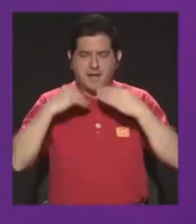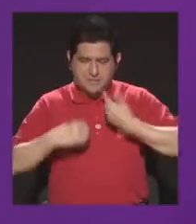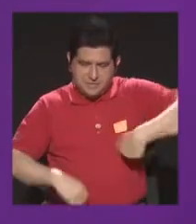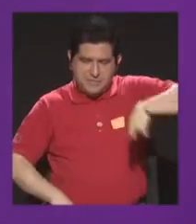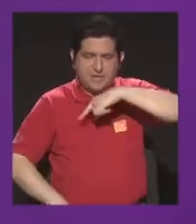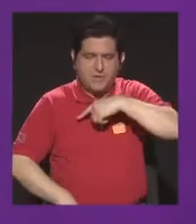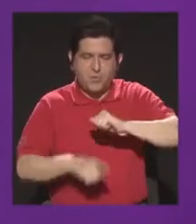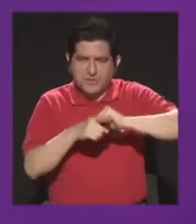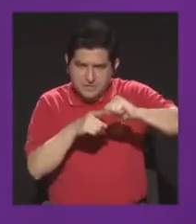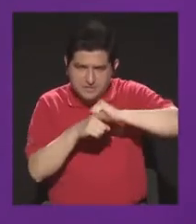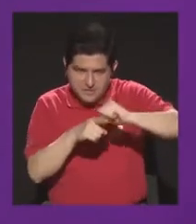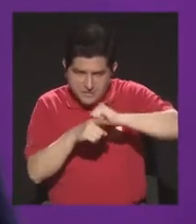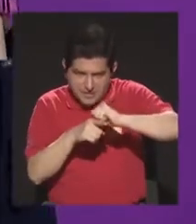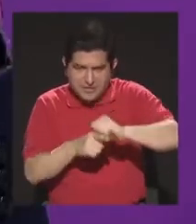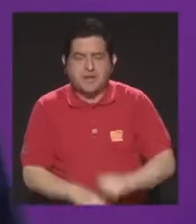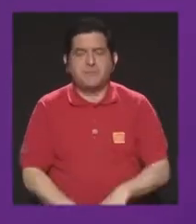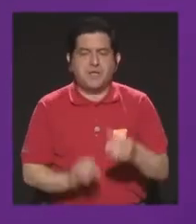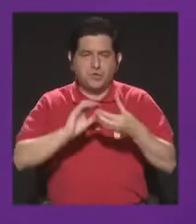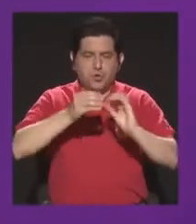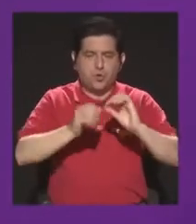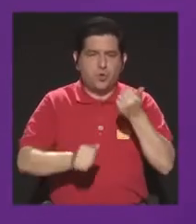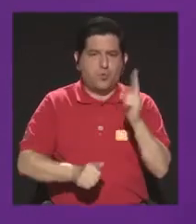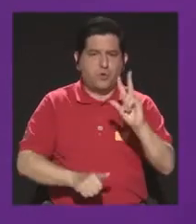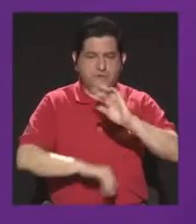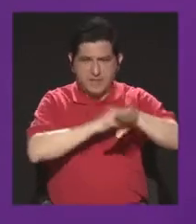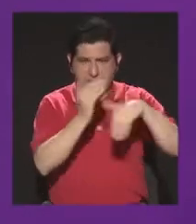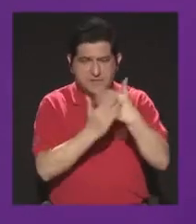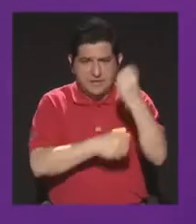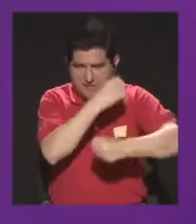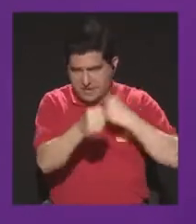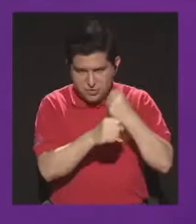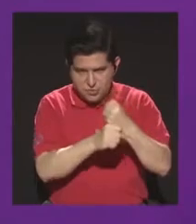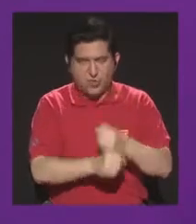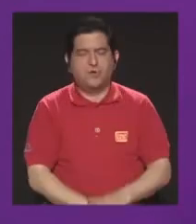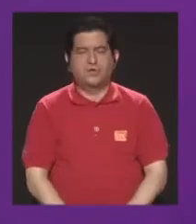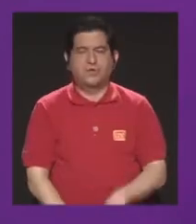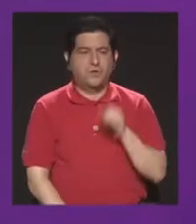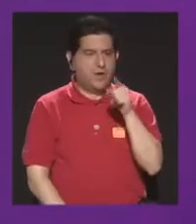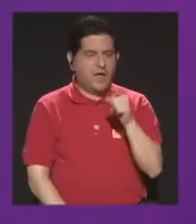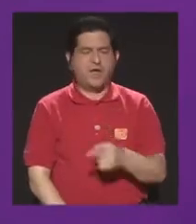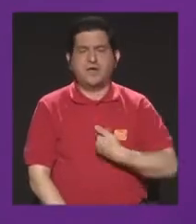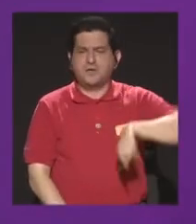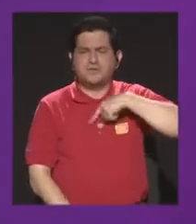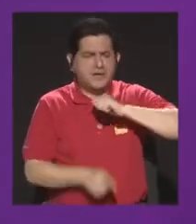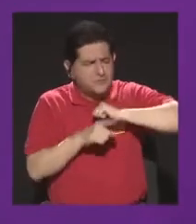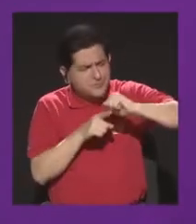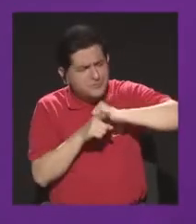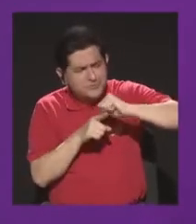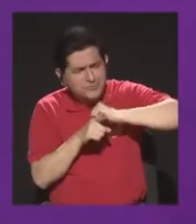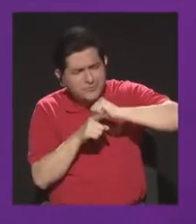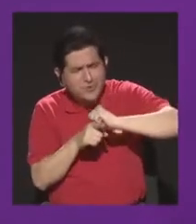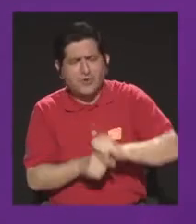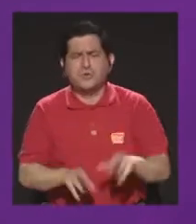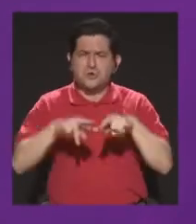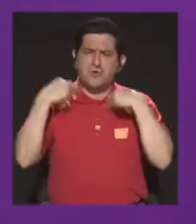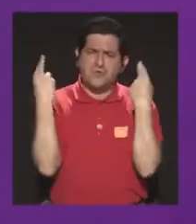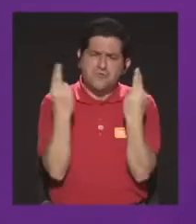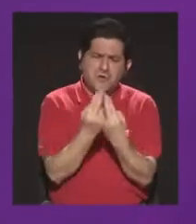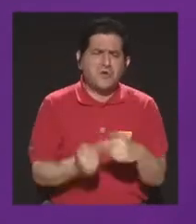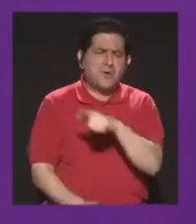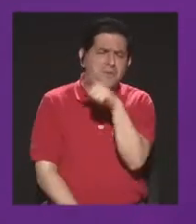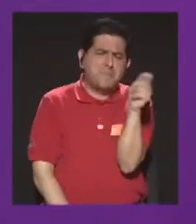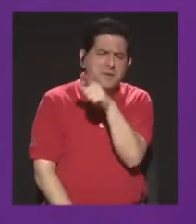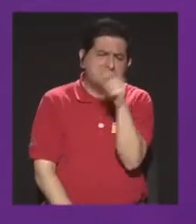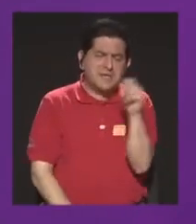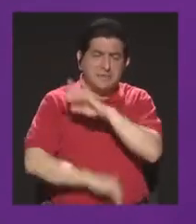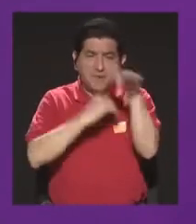entrenamiento número 13. De todo el transcurso de este año, ellos nos han entrenado, nos han capacitado, se han reunido con nosotros todos los meses